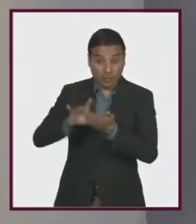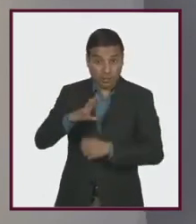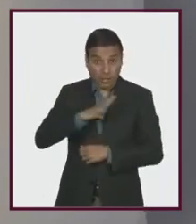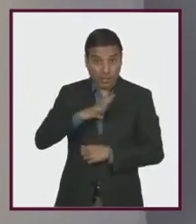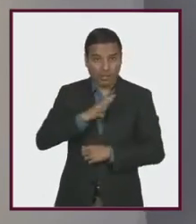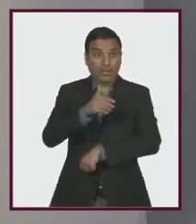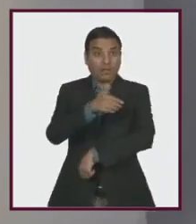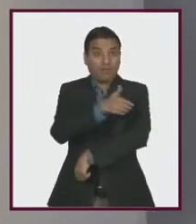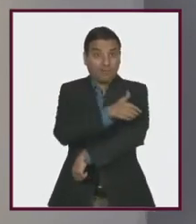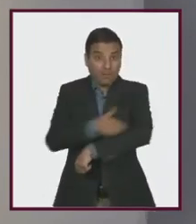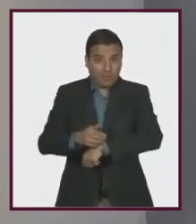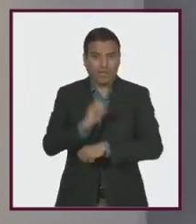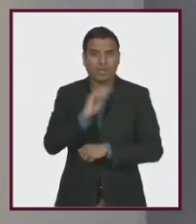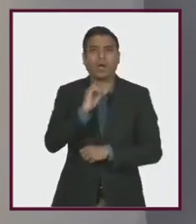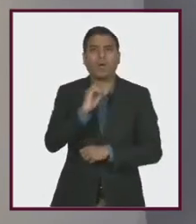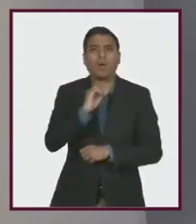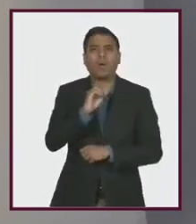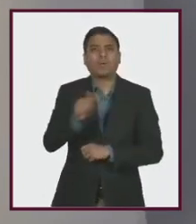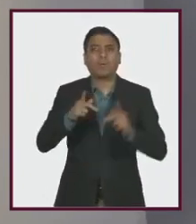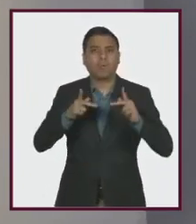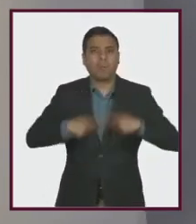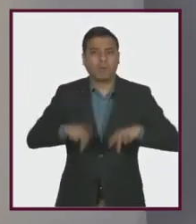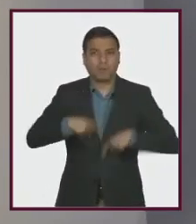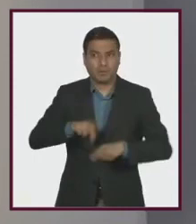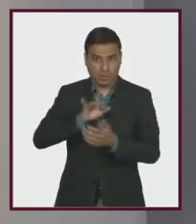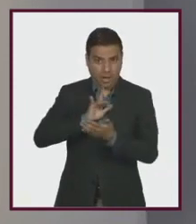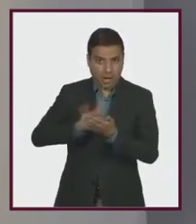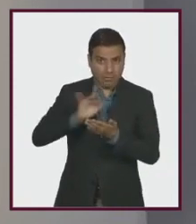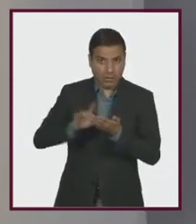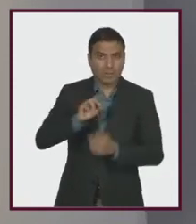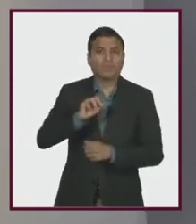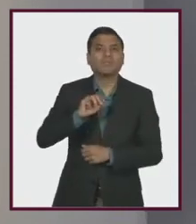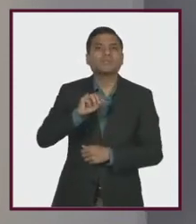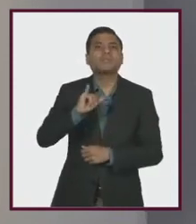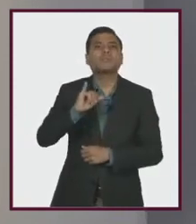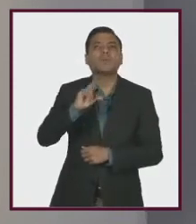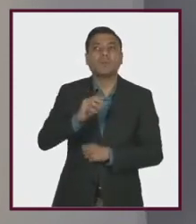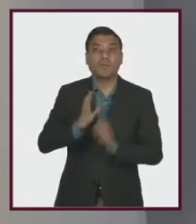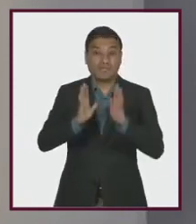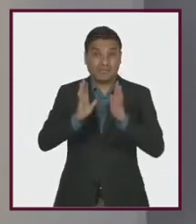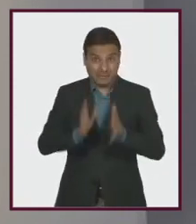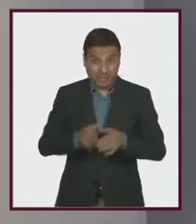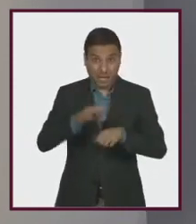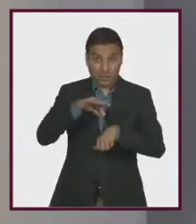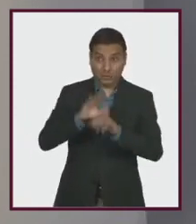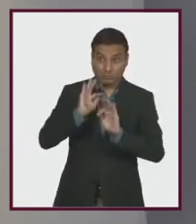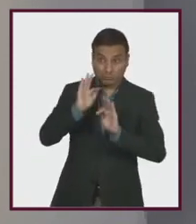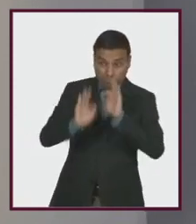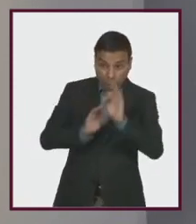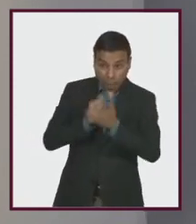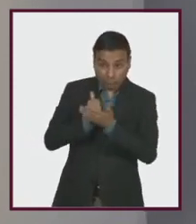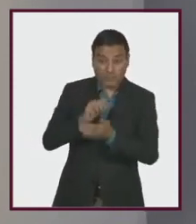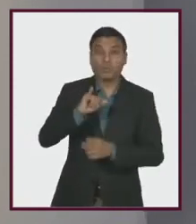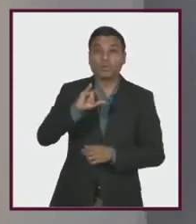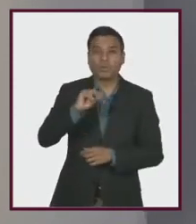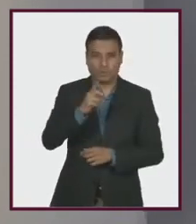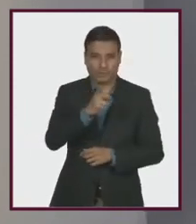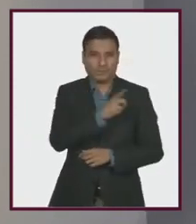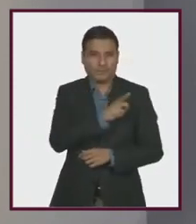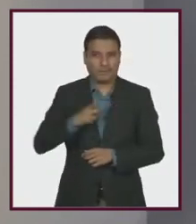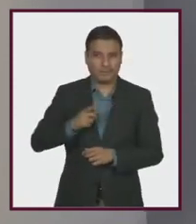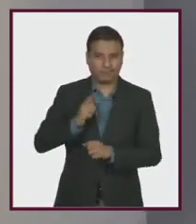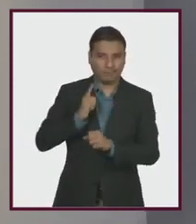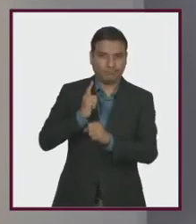con alguien que pueda apoyarlo desde esa perspectiva y si está en algún tipo de tratamiento para el consumo de la sustancia. Y a partir de